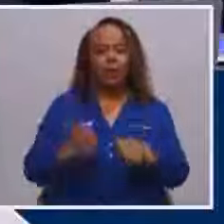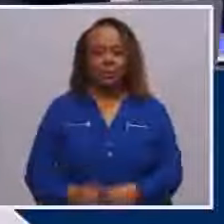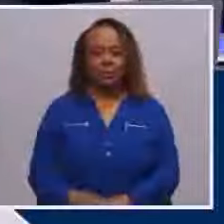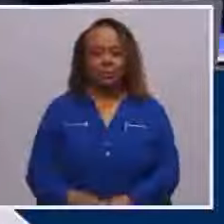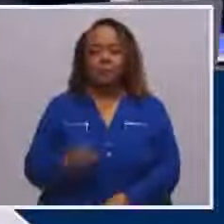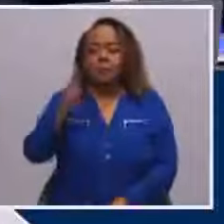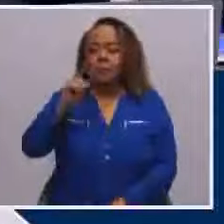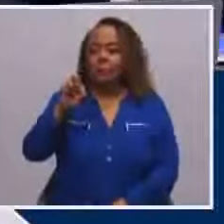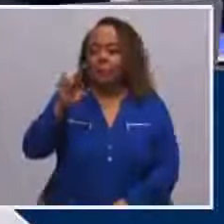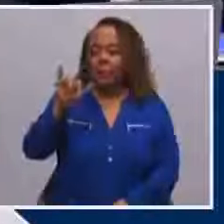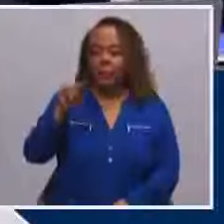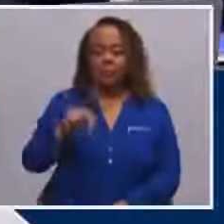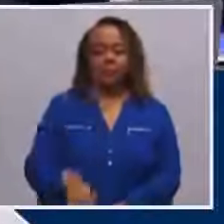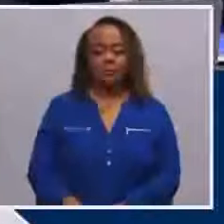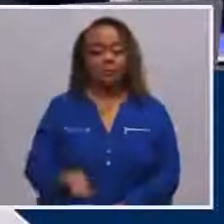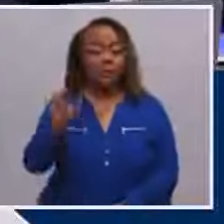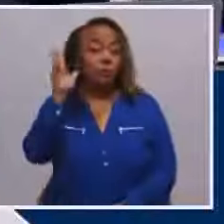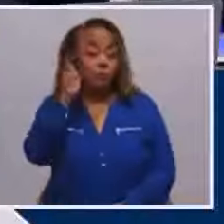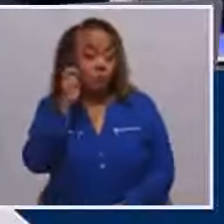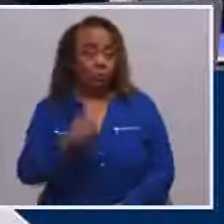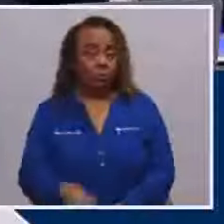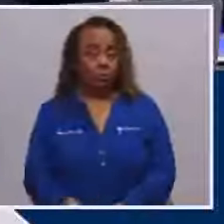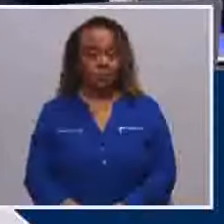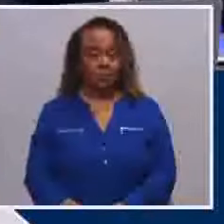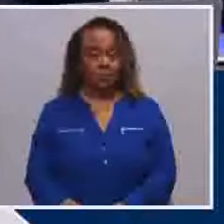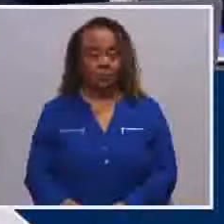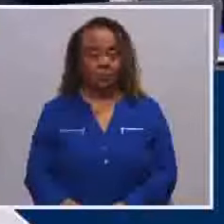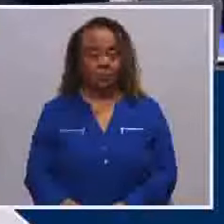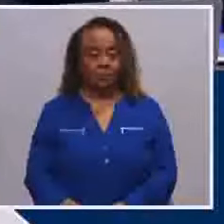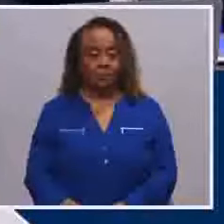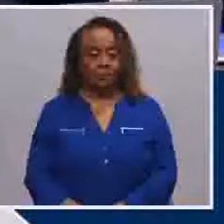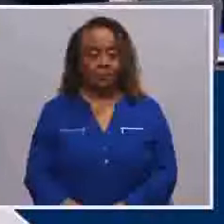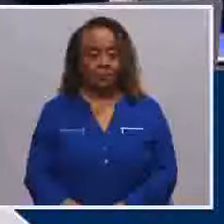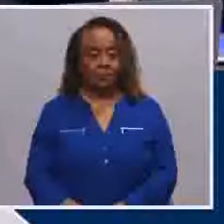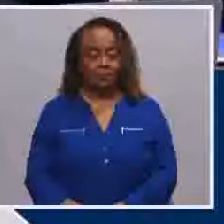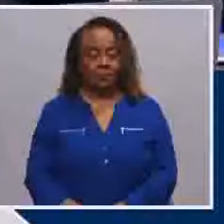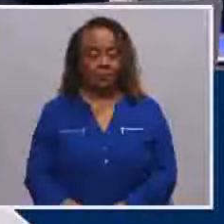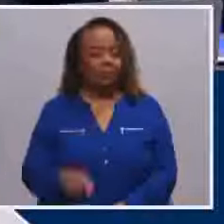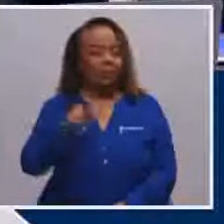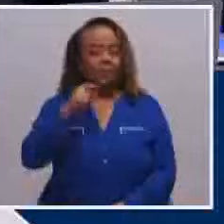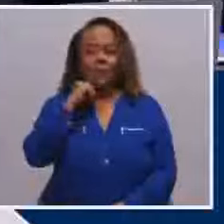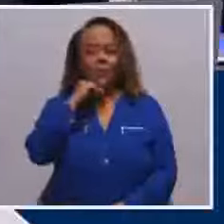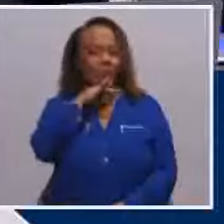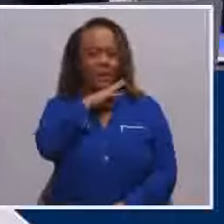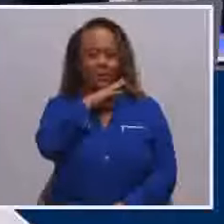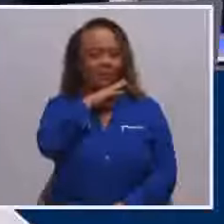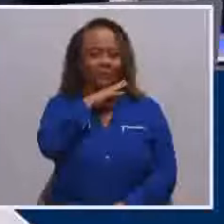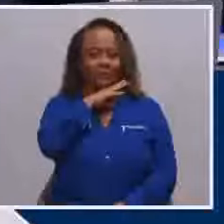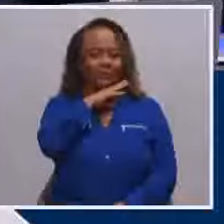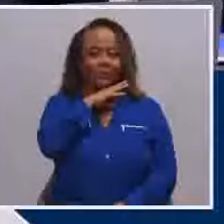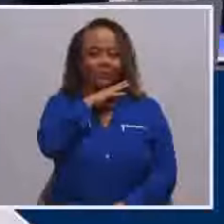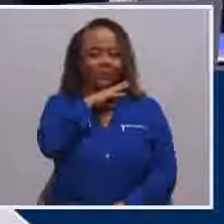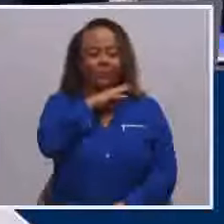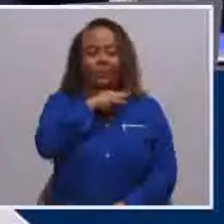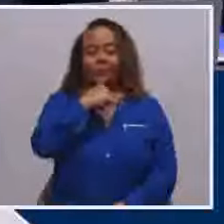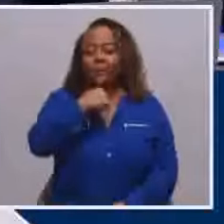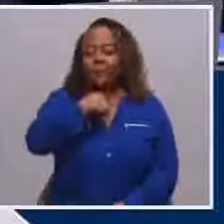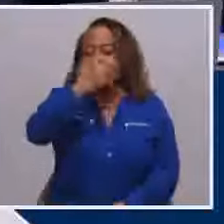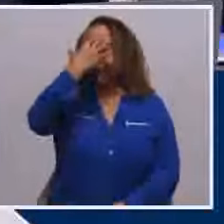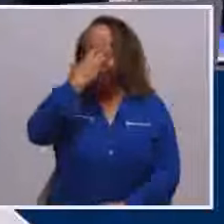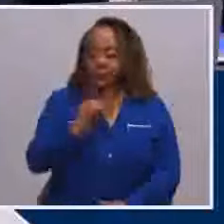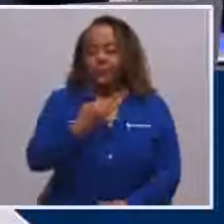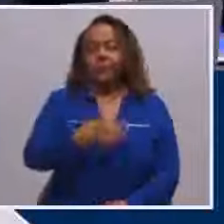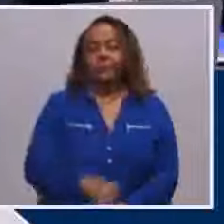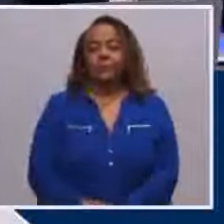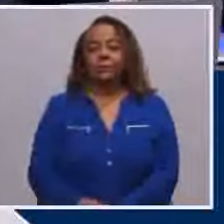Marín Perdón Marín escuchó desde el banquillo Esto está muy raro Yo yo sí creo que